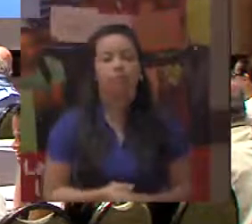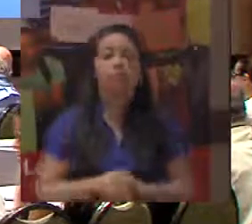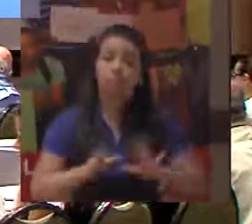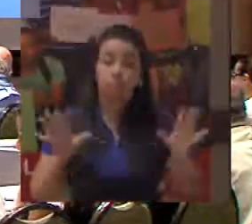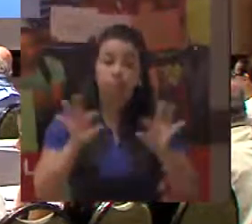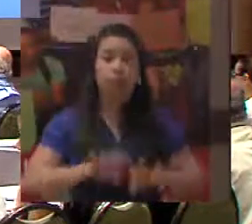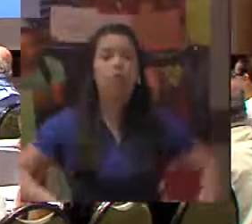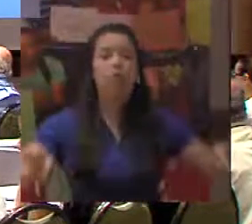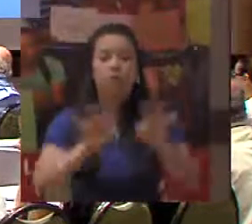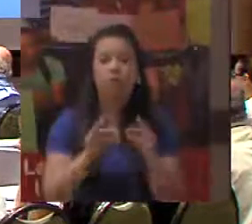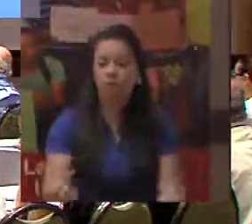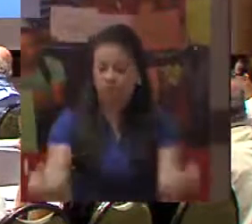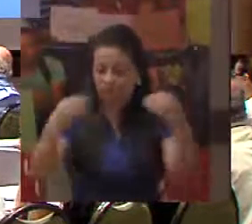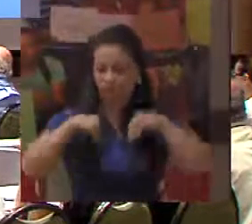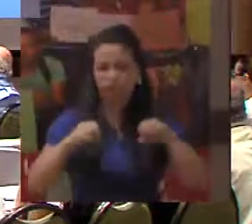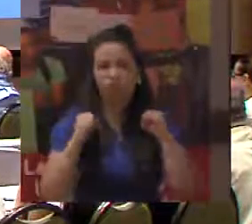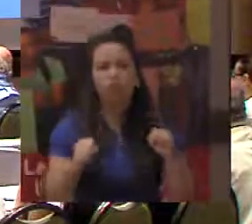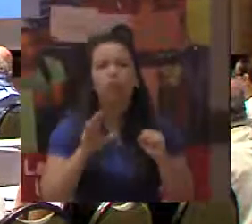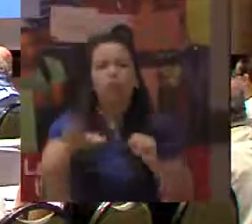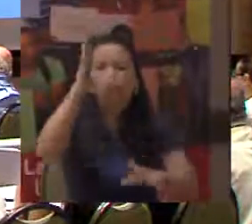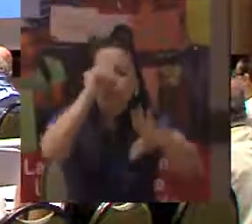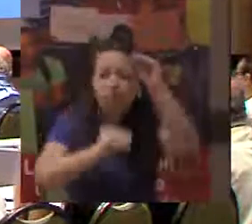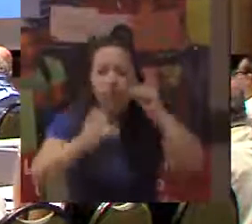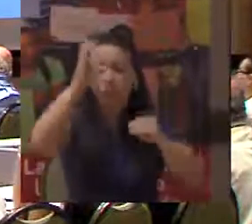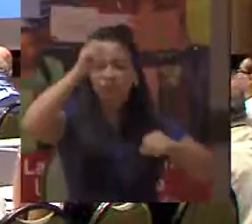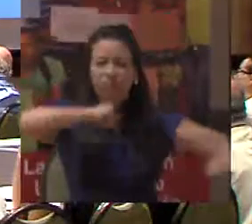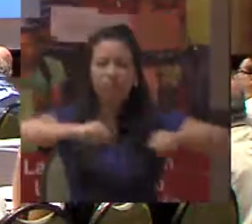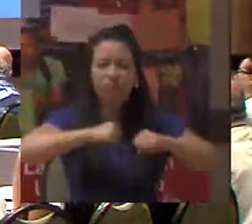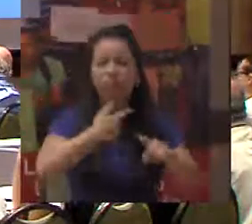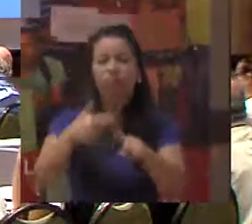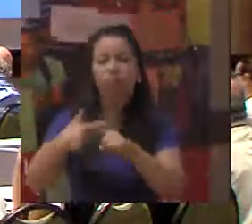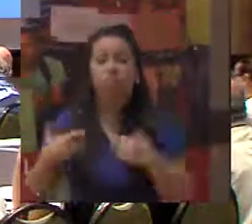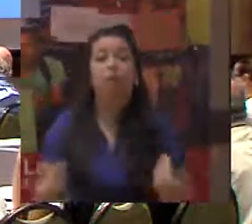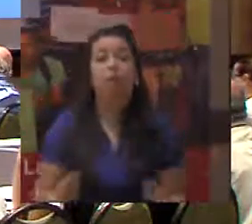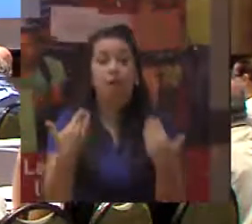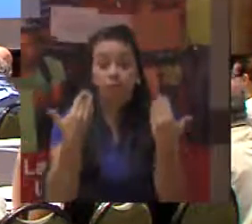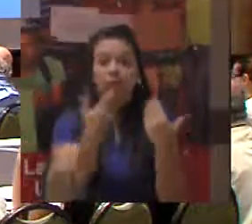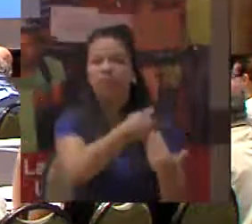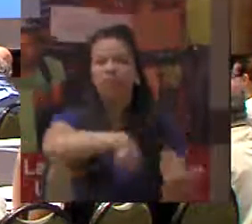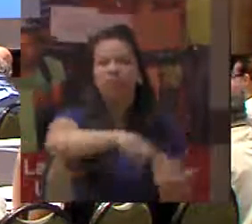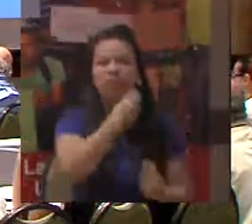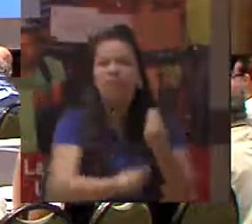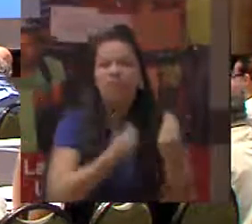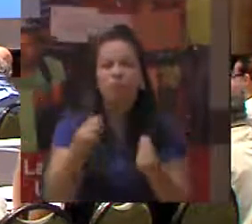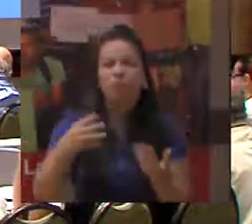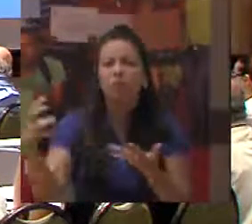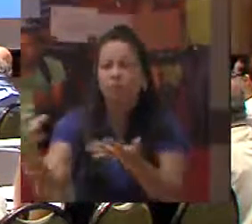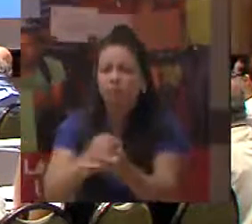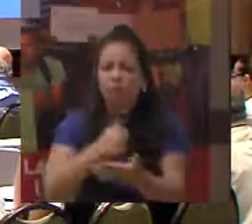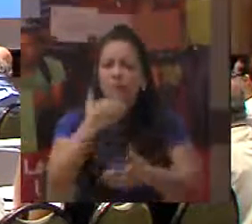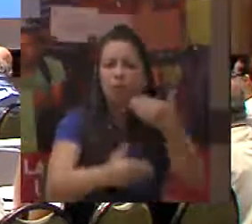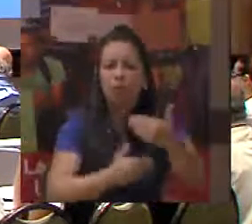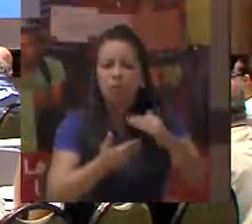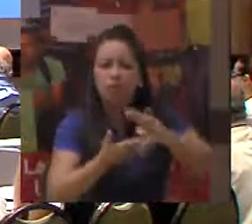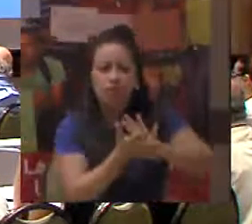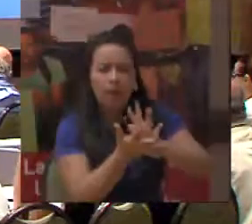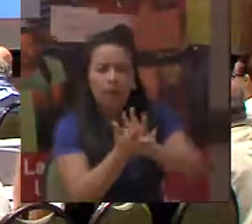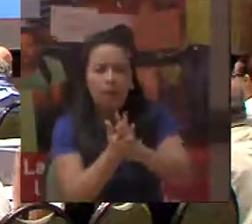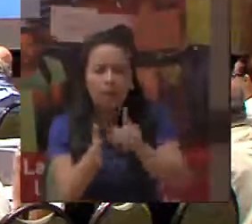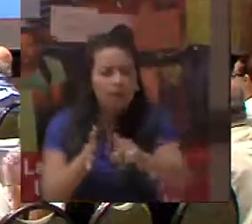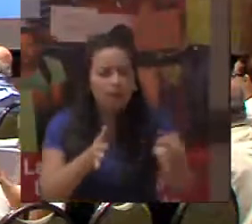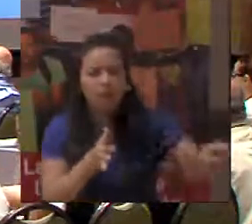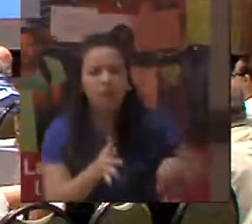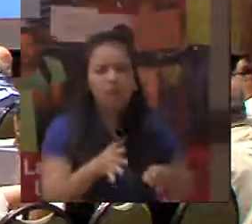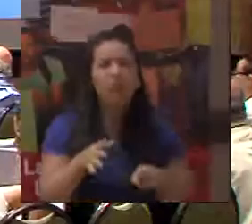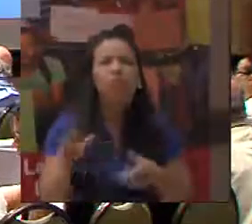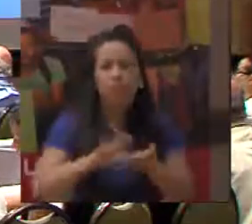necesitamos fortalecer las herramientas de gestión del conocimiento, lo que va a permitir tener un proceso depurado para que toda la comunidad